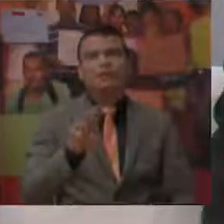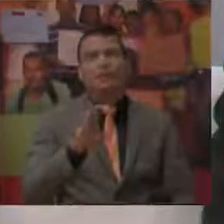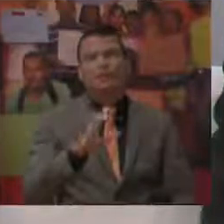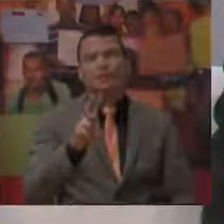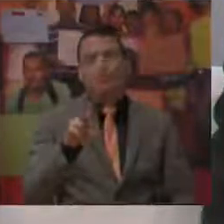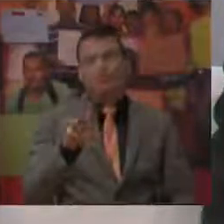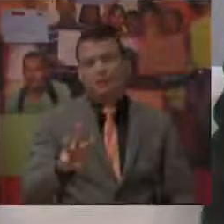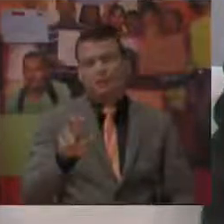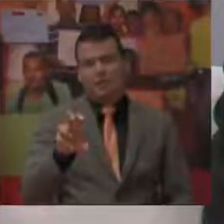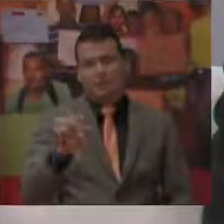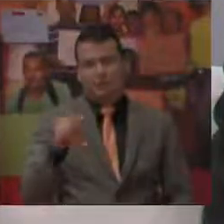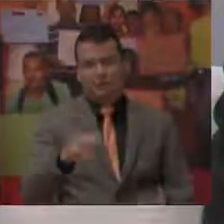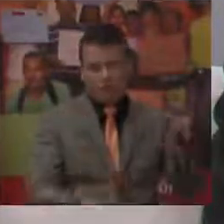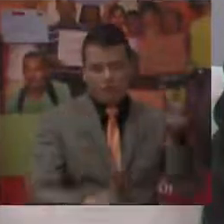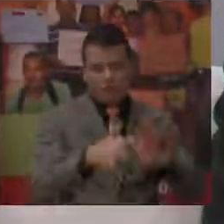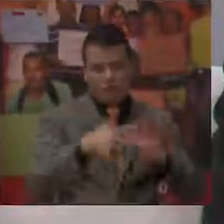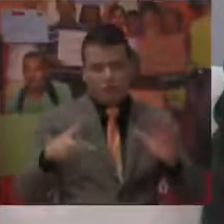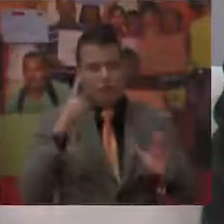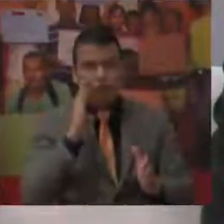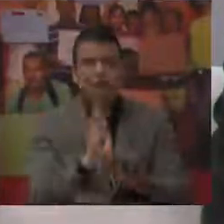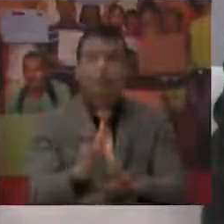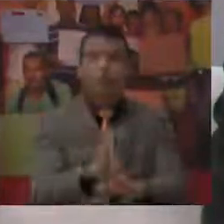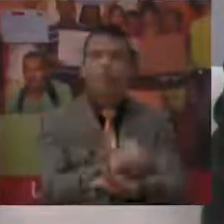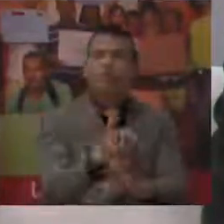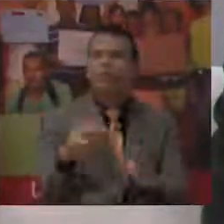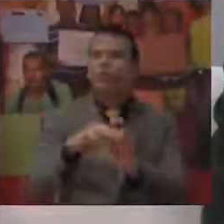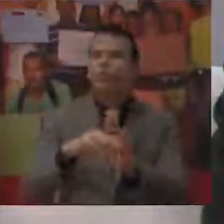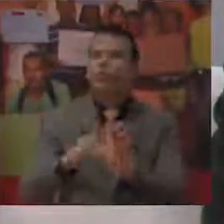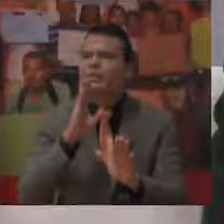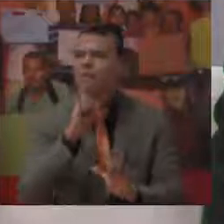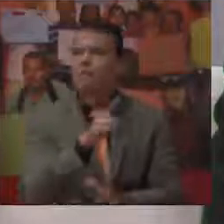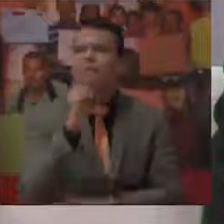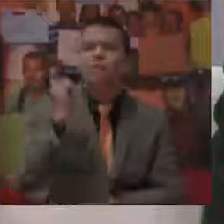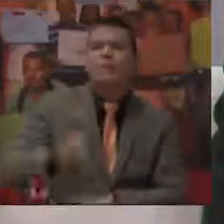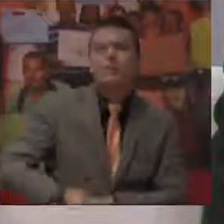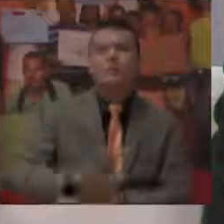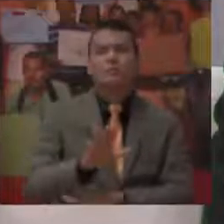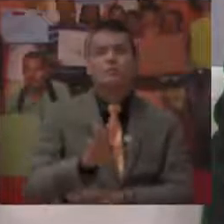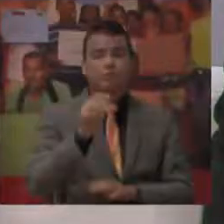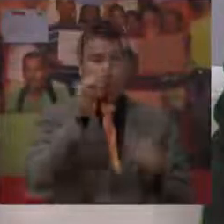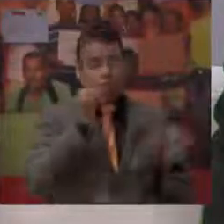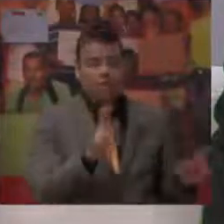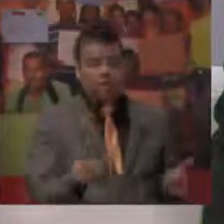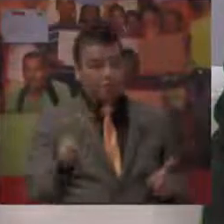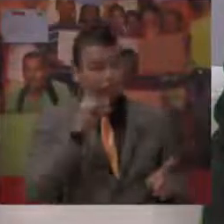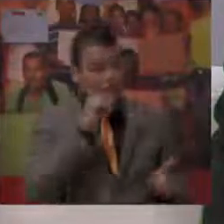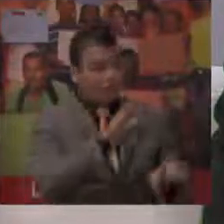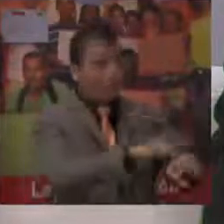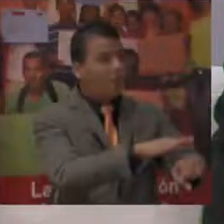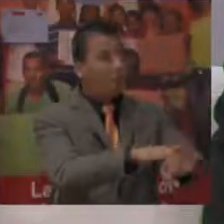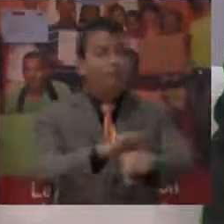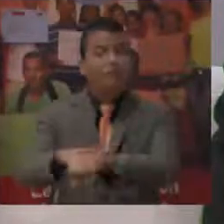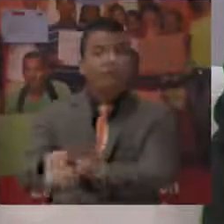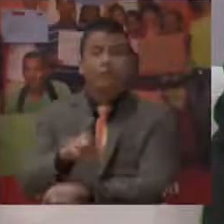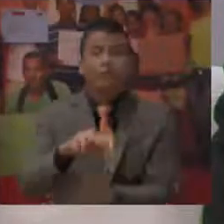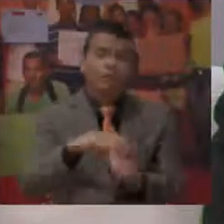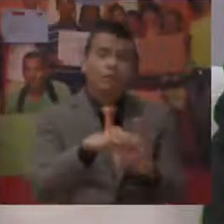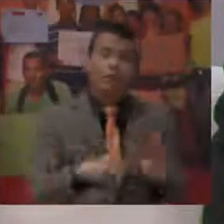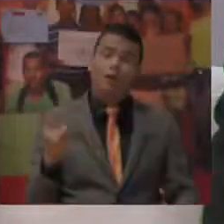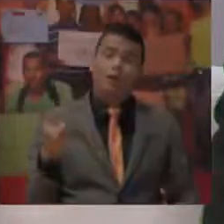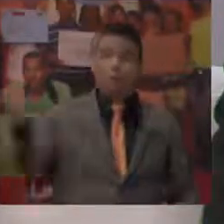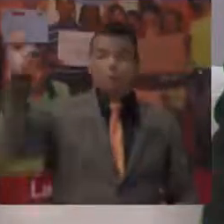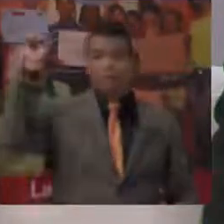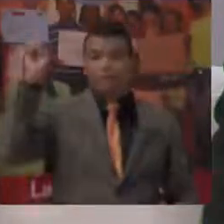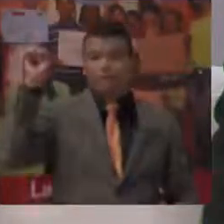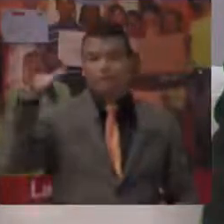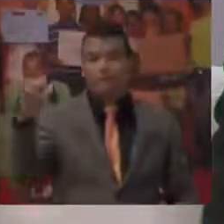cambió. Empezó el famoso limbo jurídico, ya las personas, las reglas del juego cambiaron totalmente.